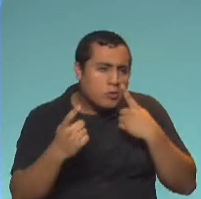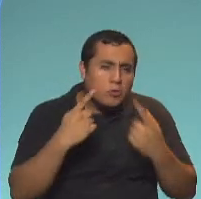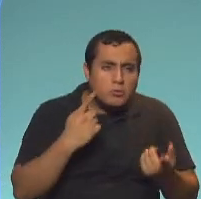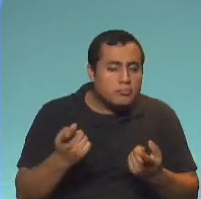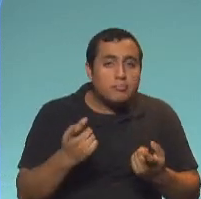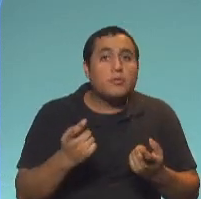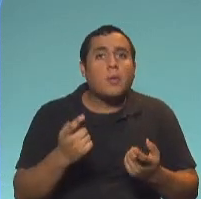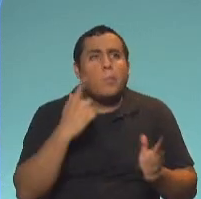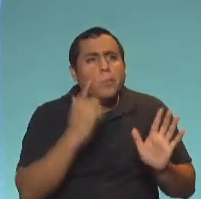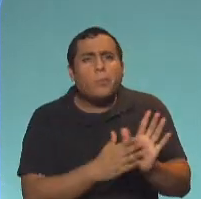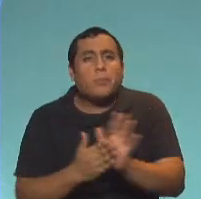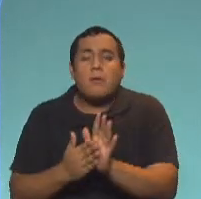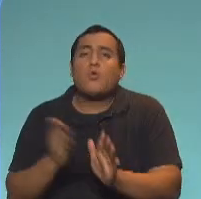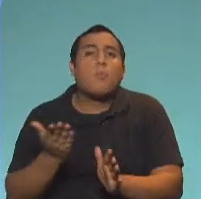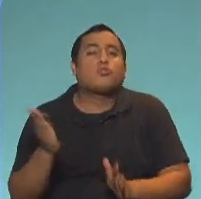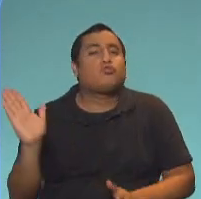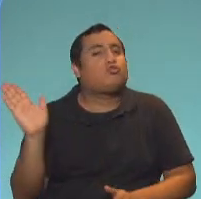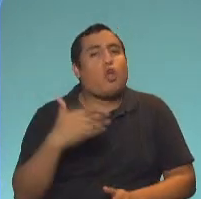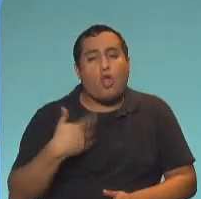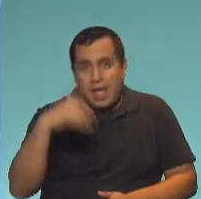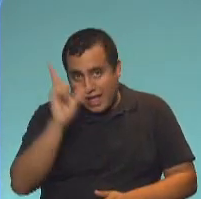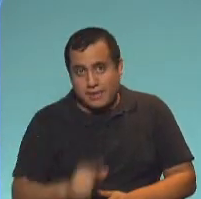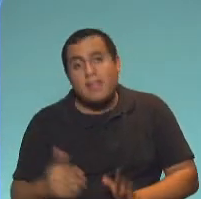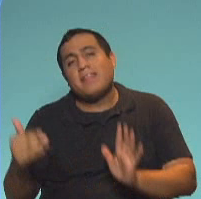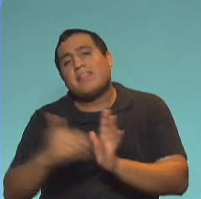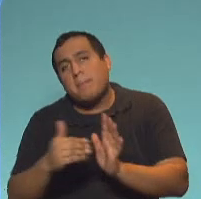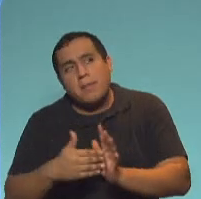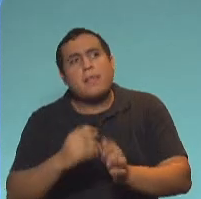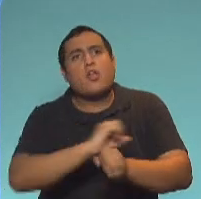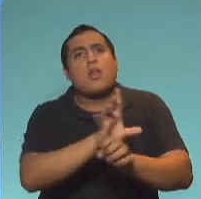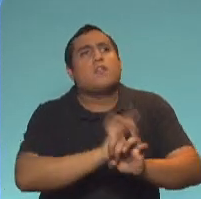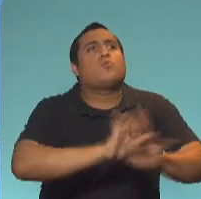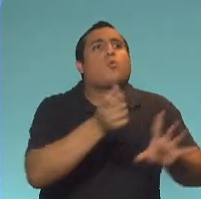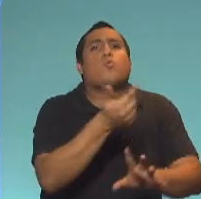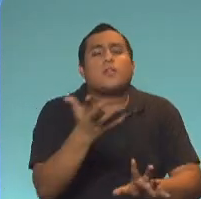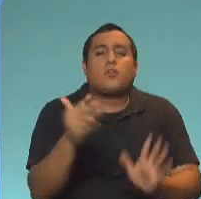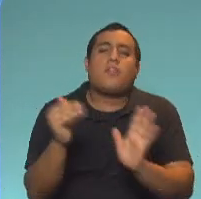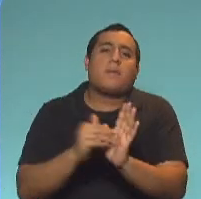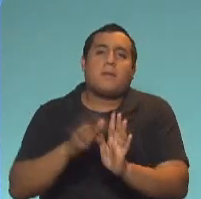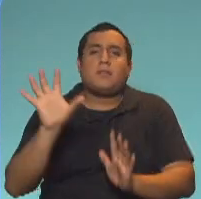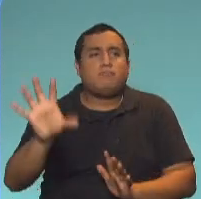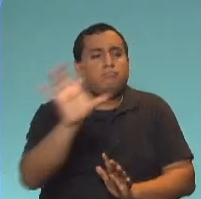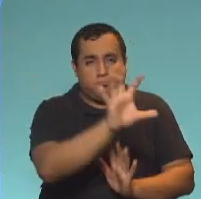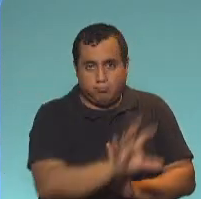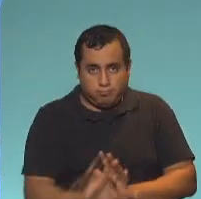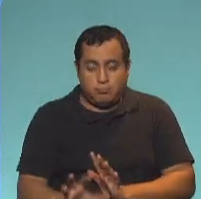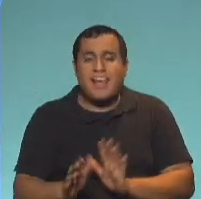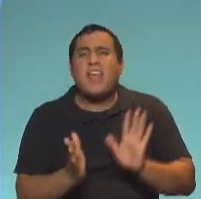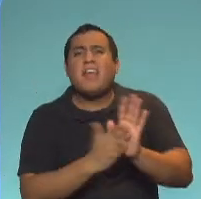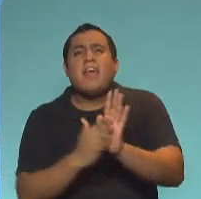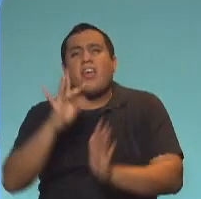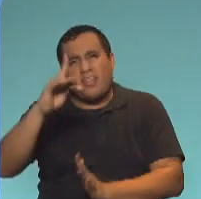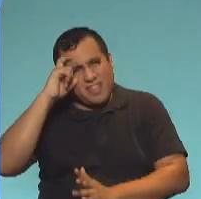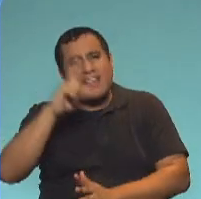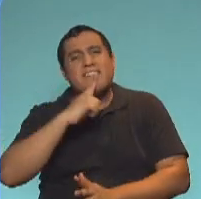se realiza en todo el país en función de la definición de casos en función de la aparición de casos el detectar lo que significa lo que lo que busca